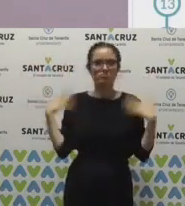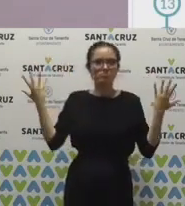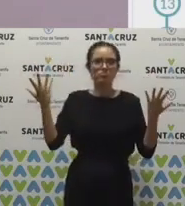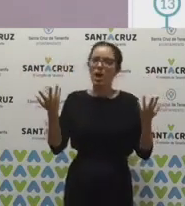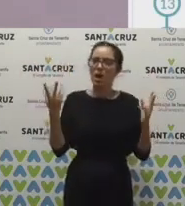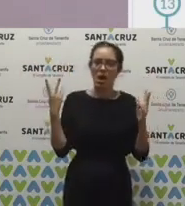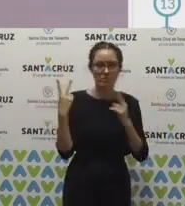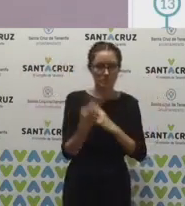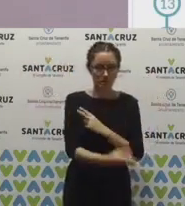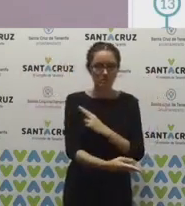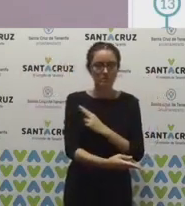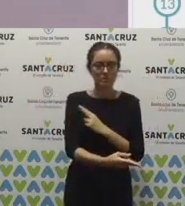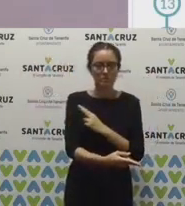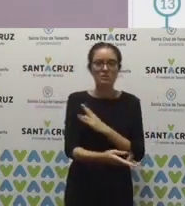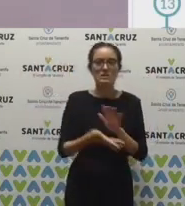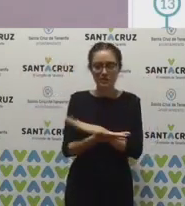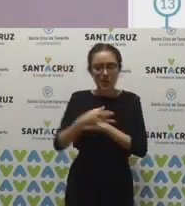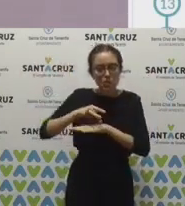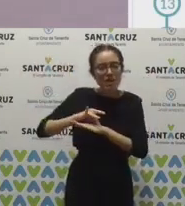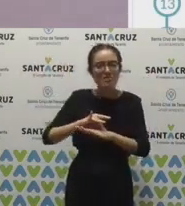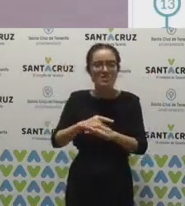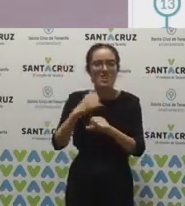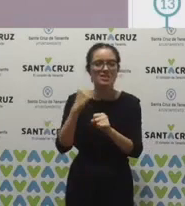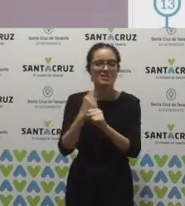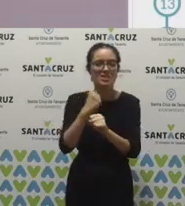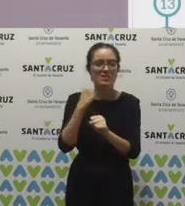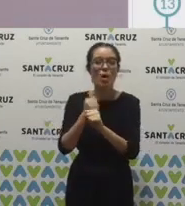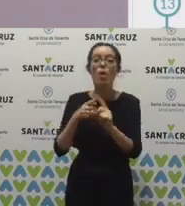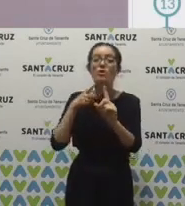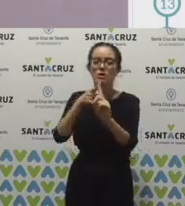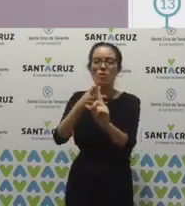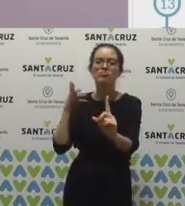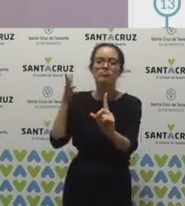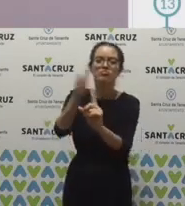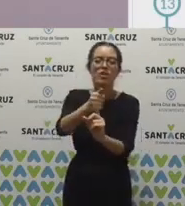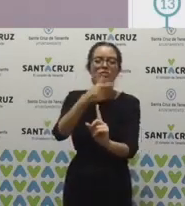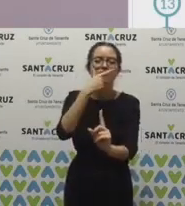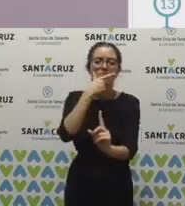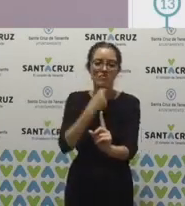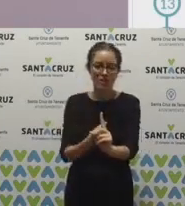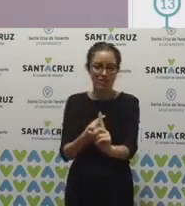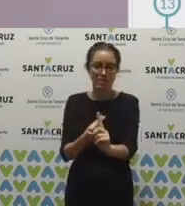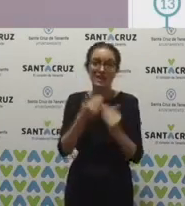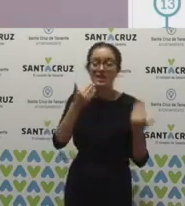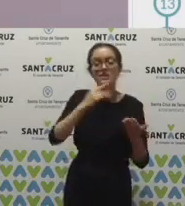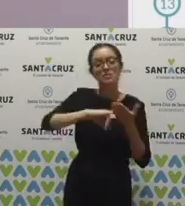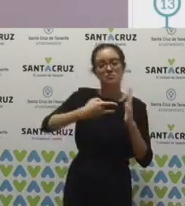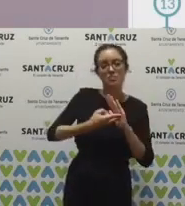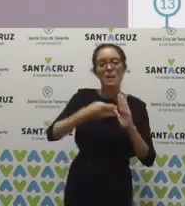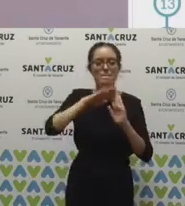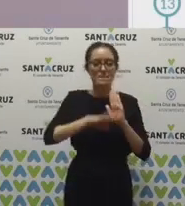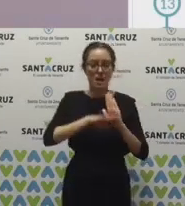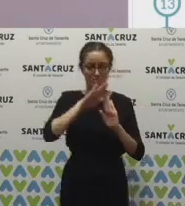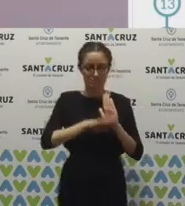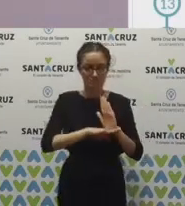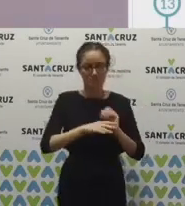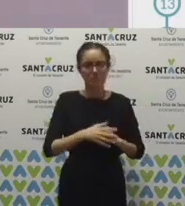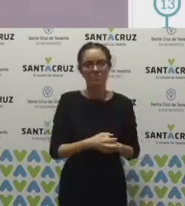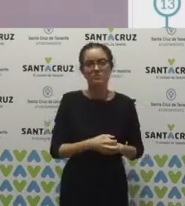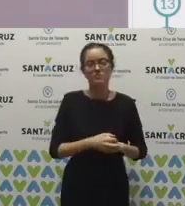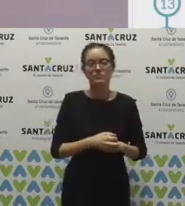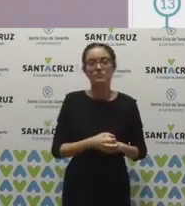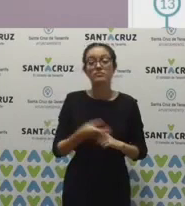capaz de generar una línea de trabajo sobre objetivos alcanzables a través de unos planes y unos proyectos de la misma manera el ayuntamiento